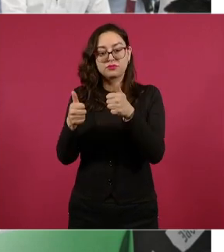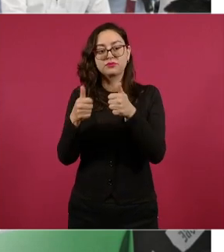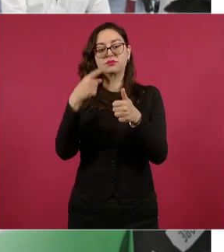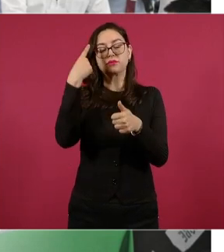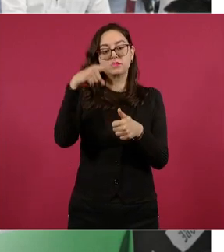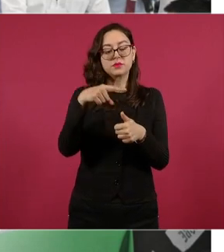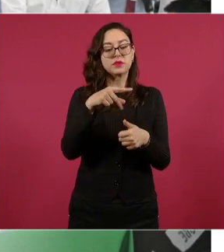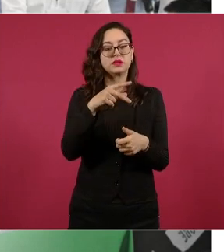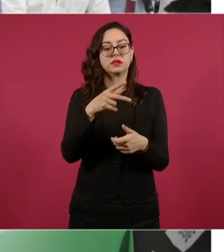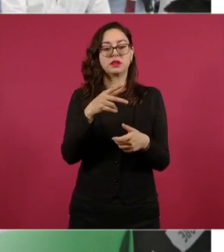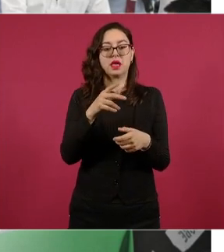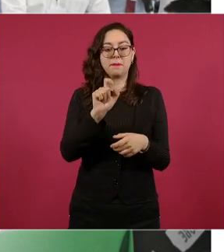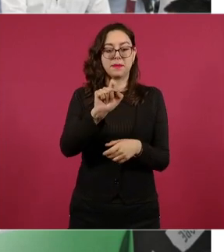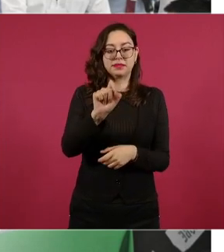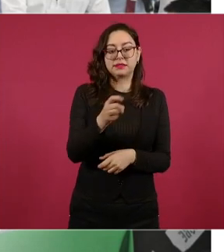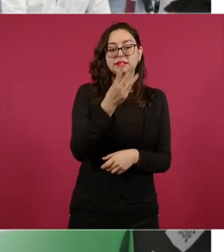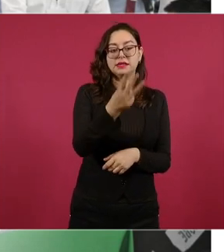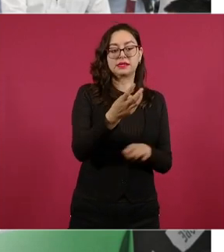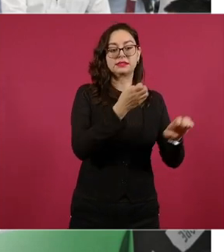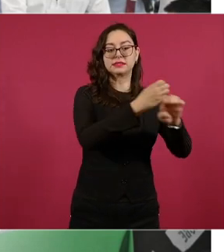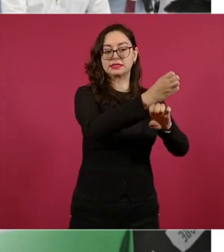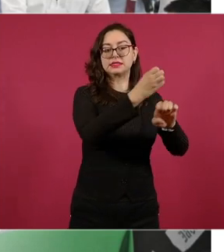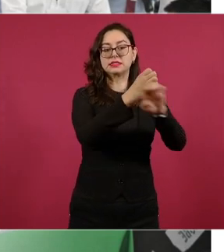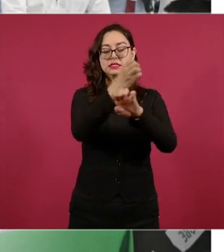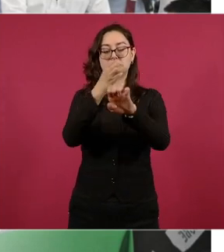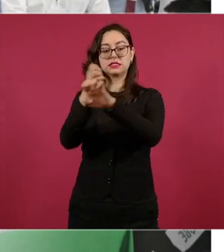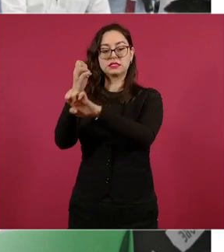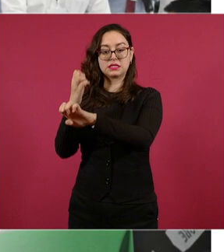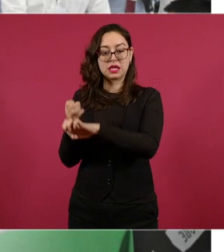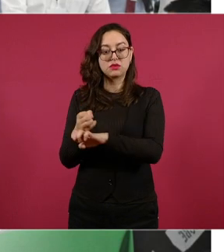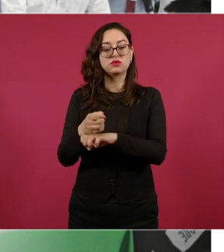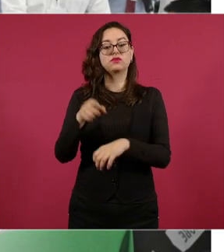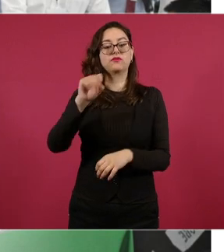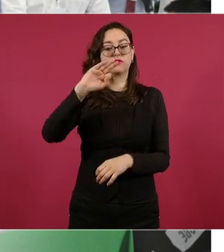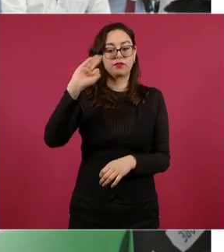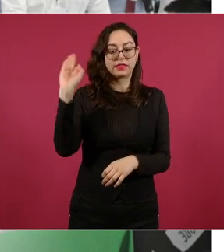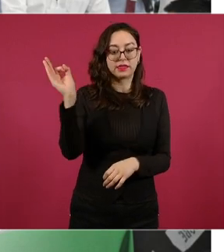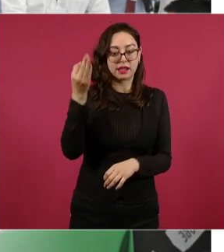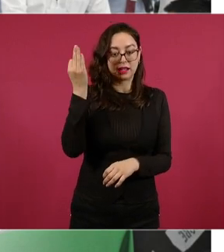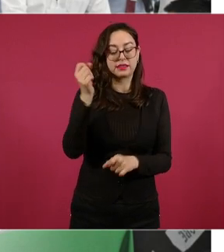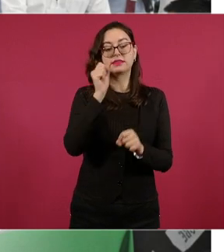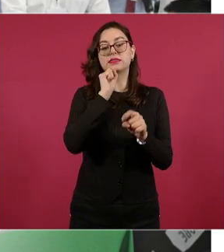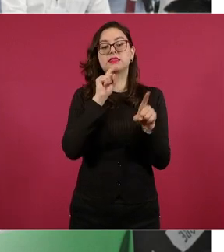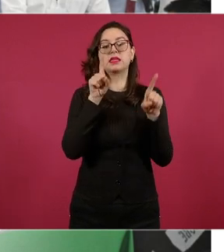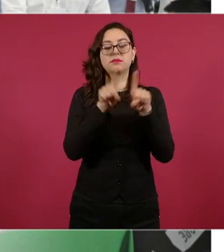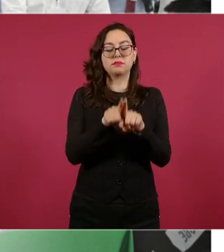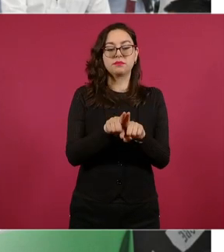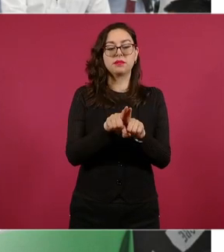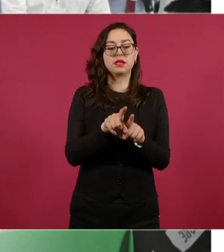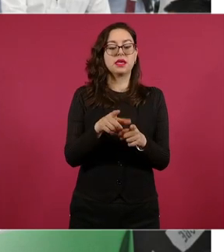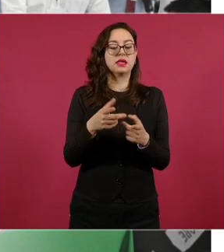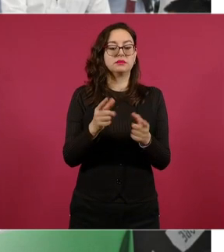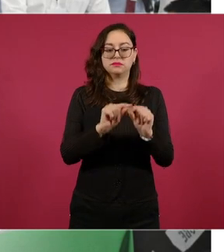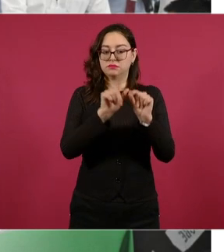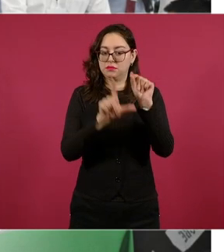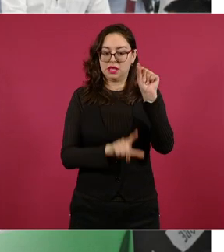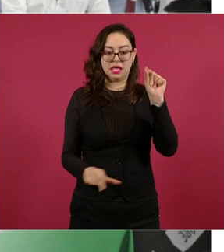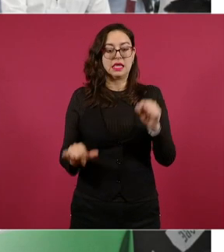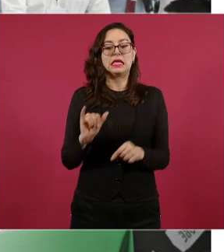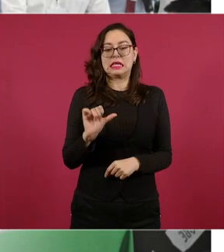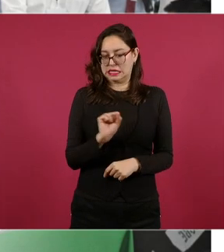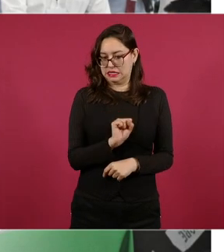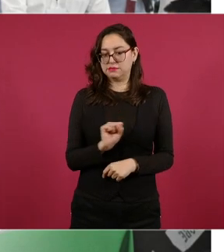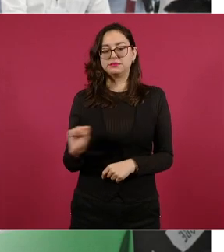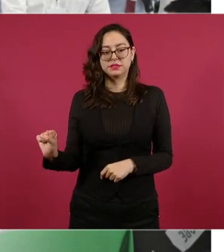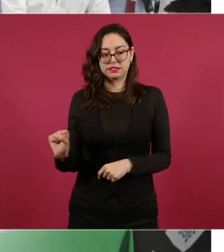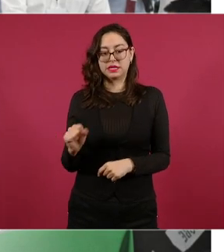especialistas. Esto es para los 23 estados que están en la federalización. También el Seguro Social en todo el resto del país logró una